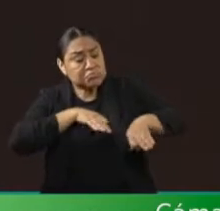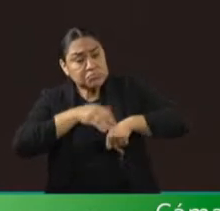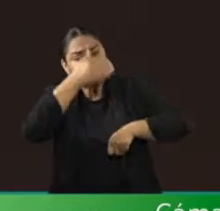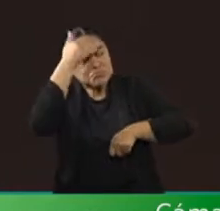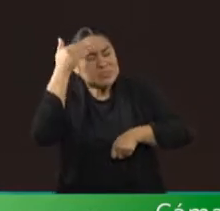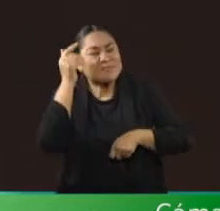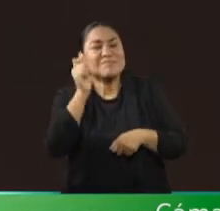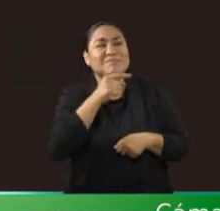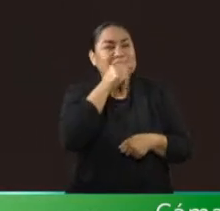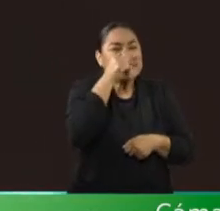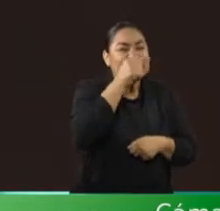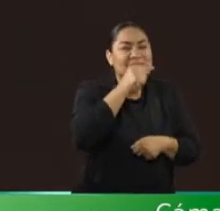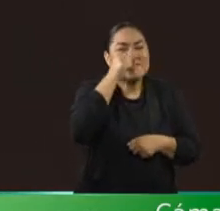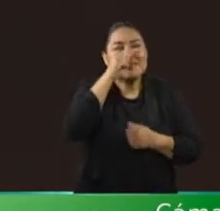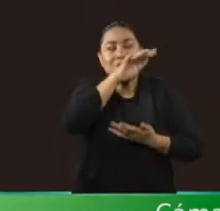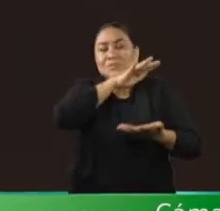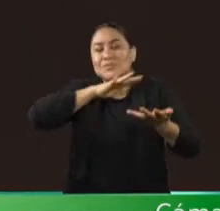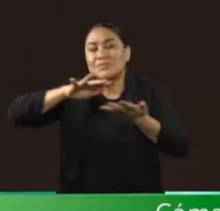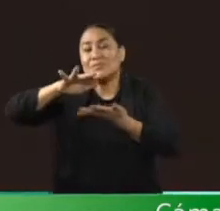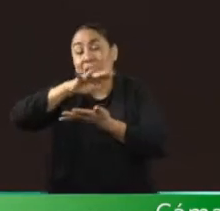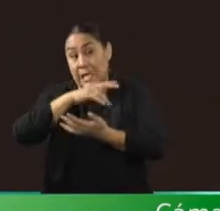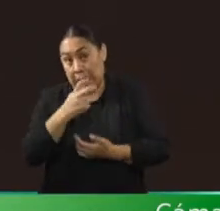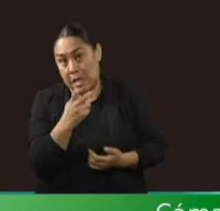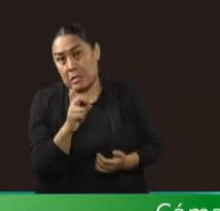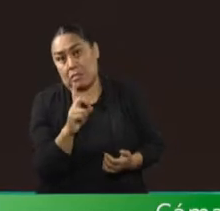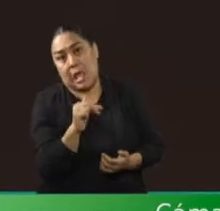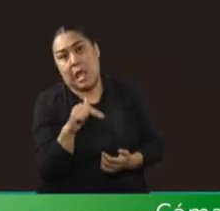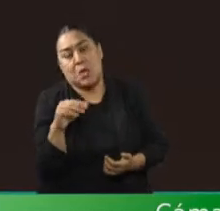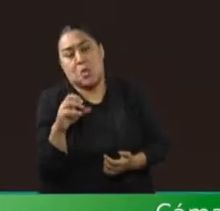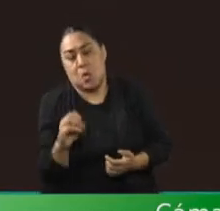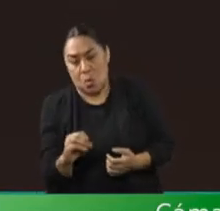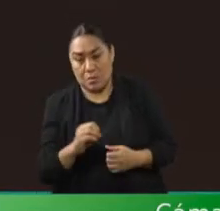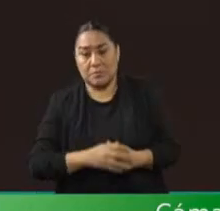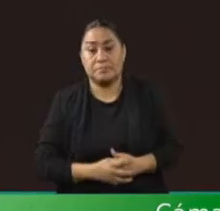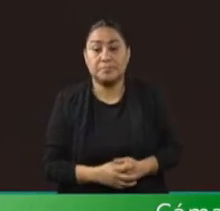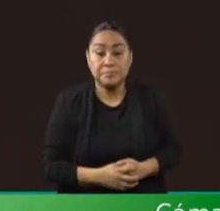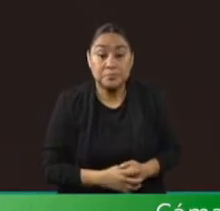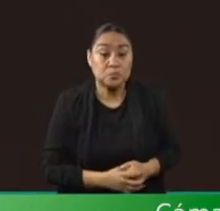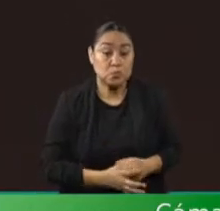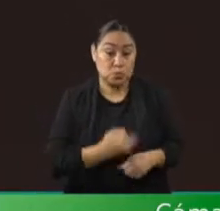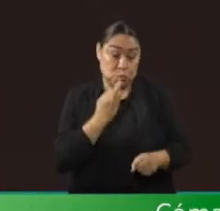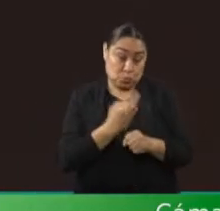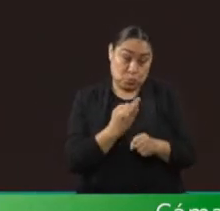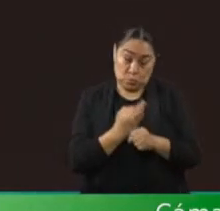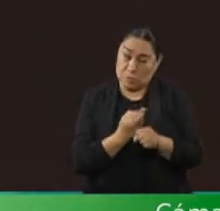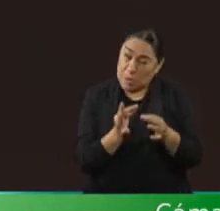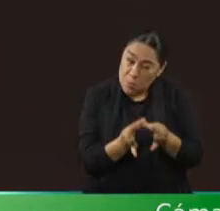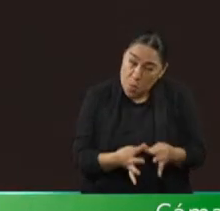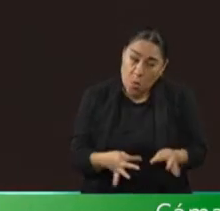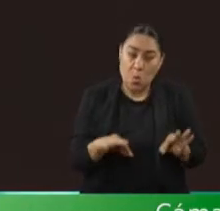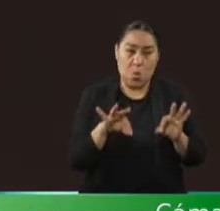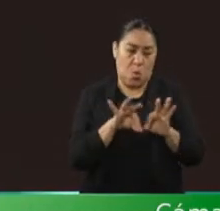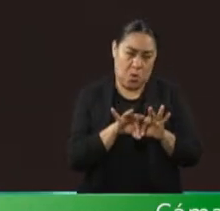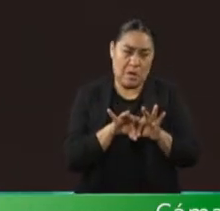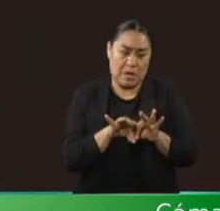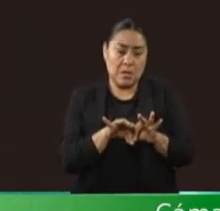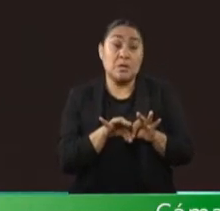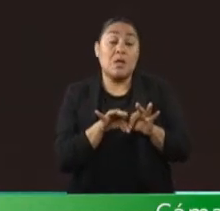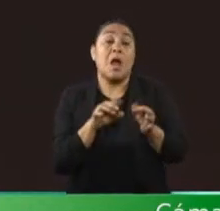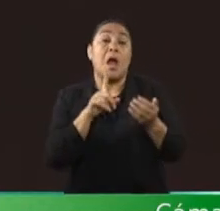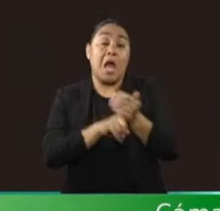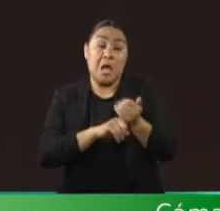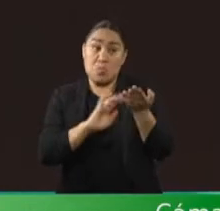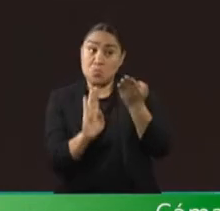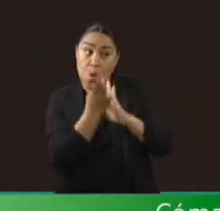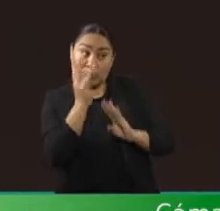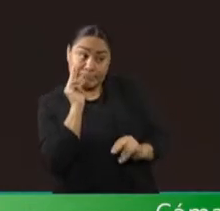con estas emisiones que son totalmente obsoletas. Es un momento decisivo para la humanidad, en donde a nivel mundial estamos